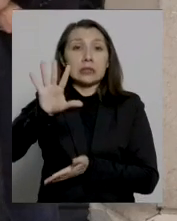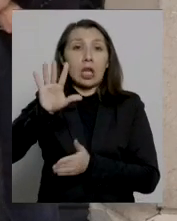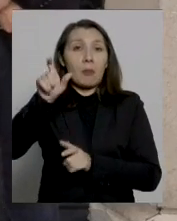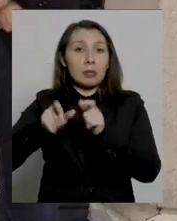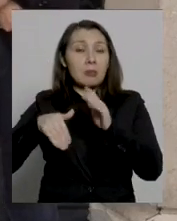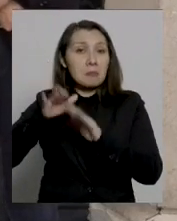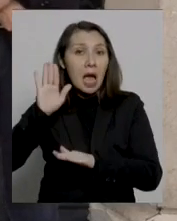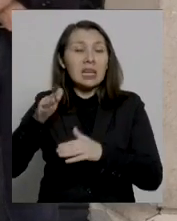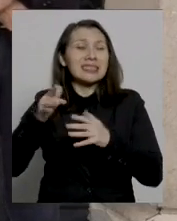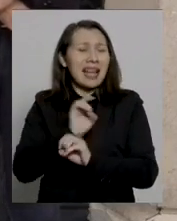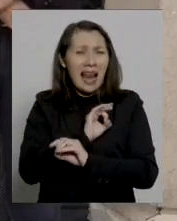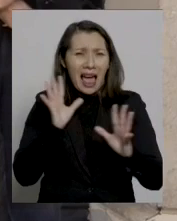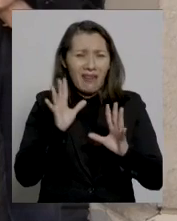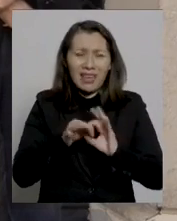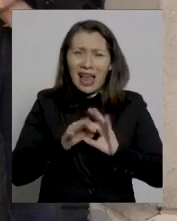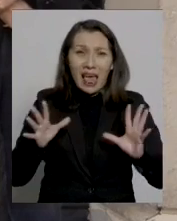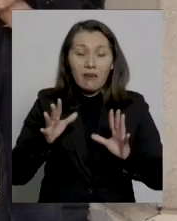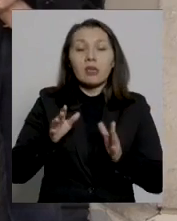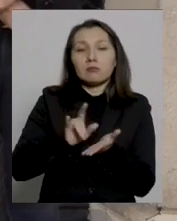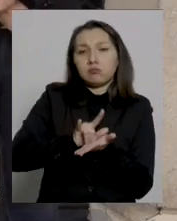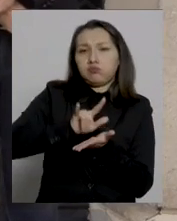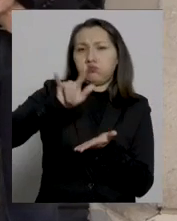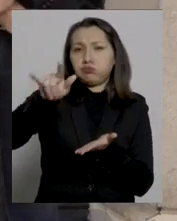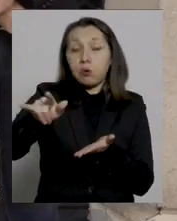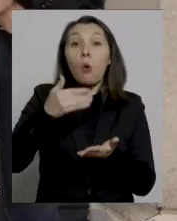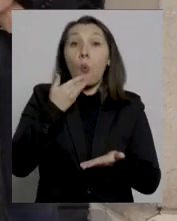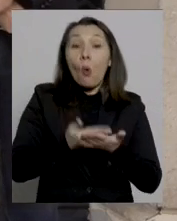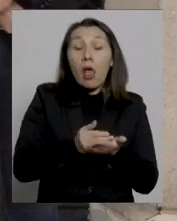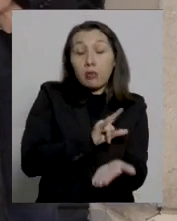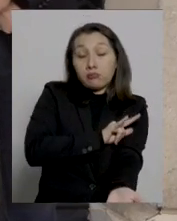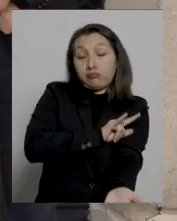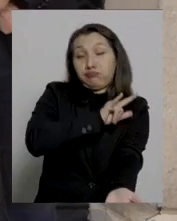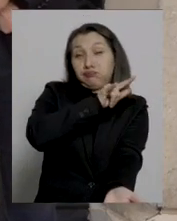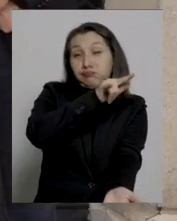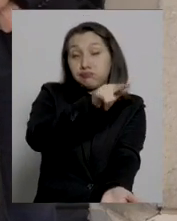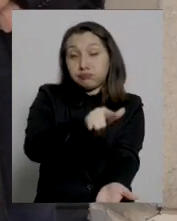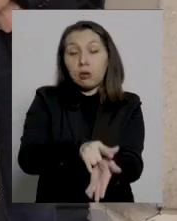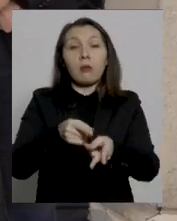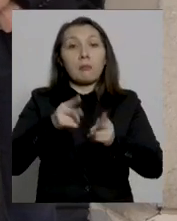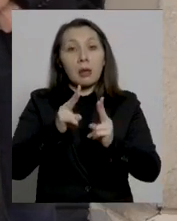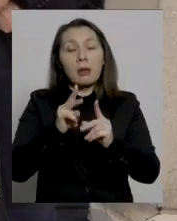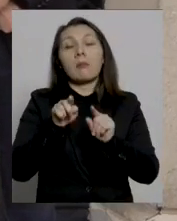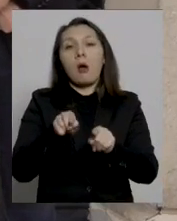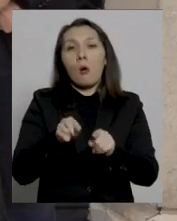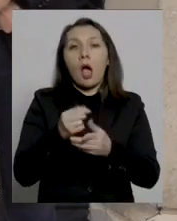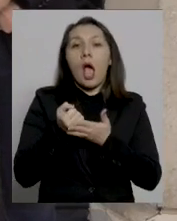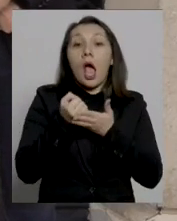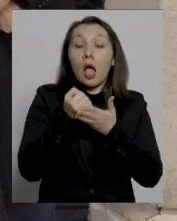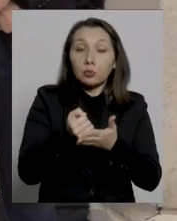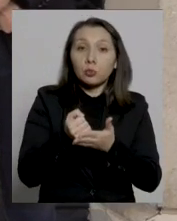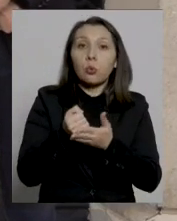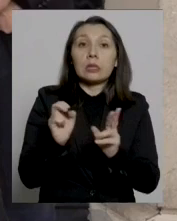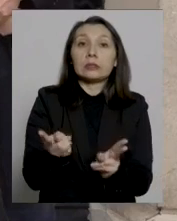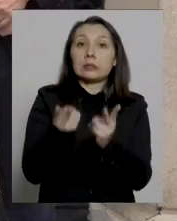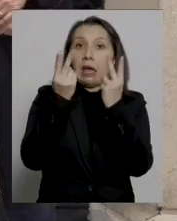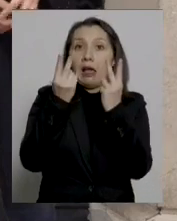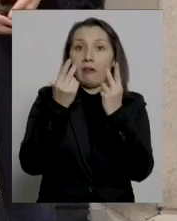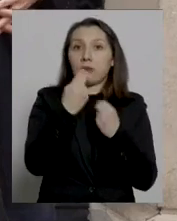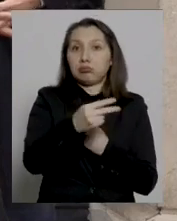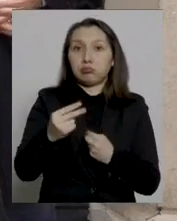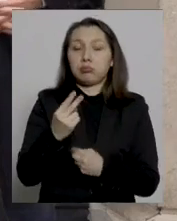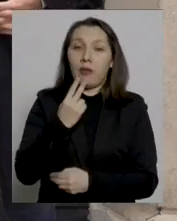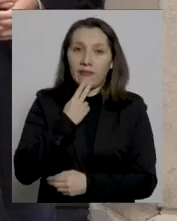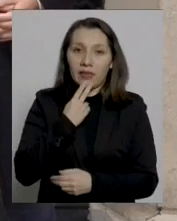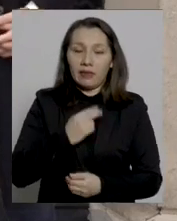personas que están en estado grave y que, al ser trasladados, se ha permitido probablemente salvar sus